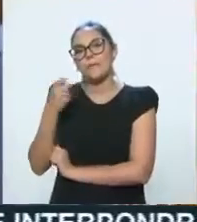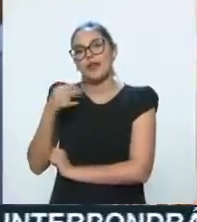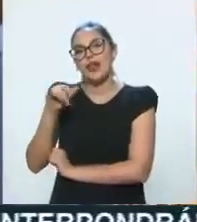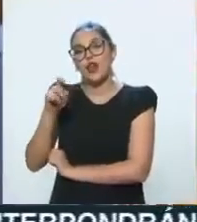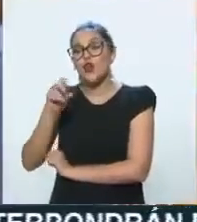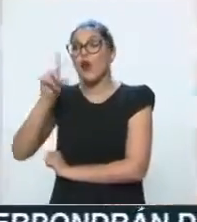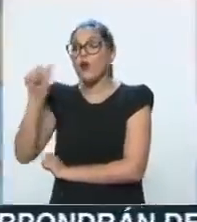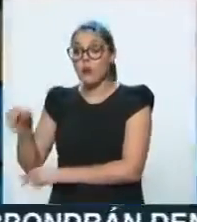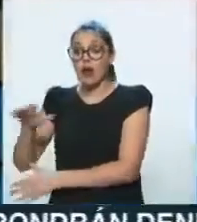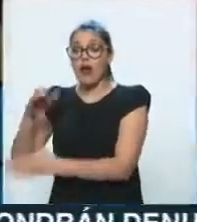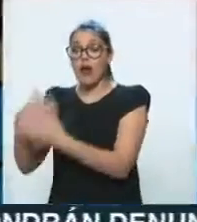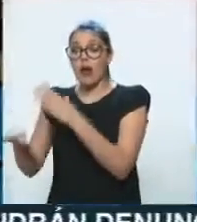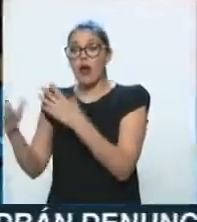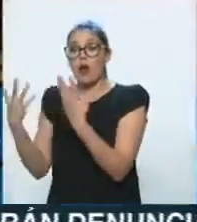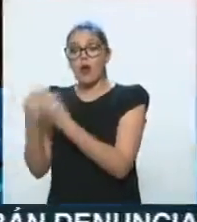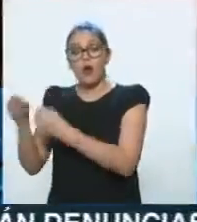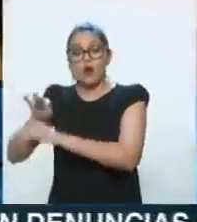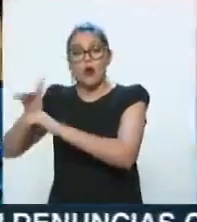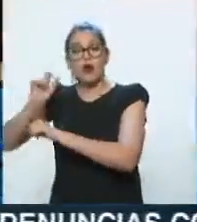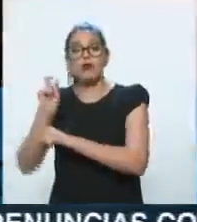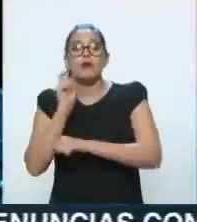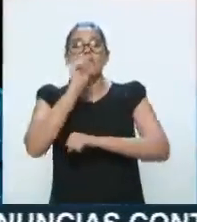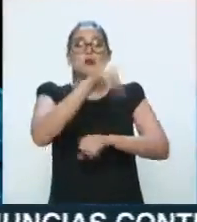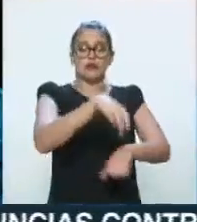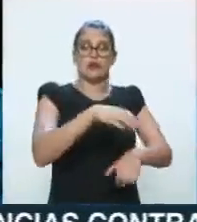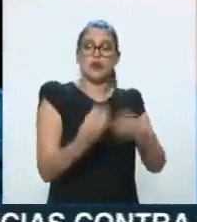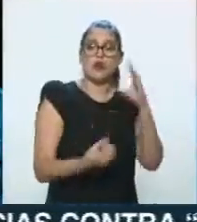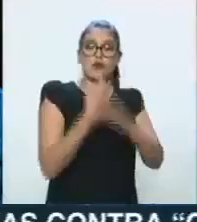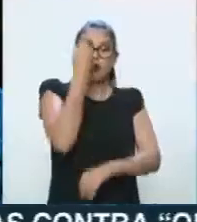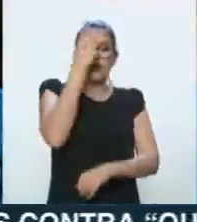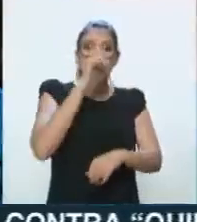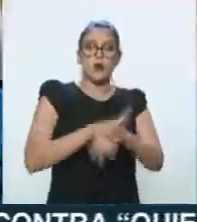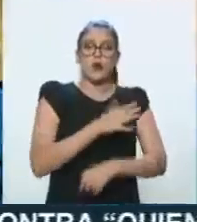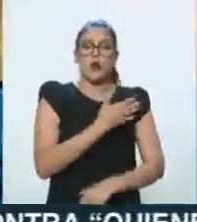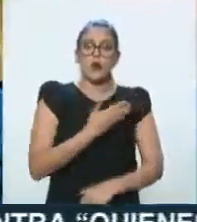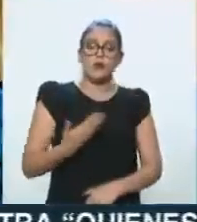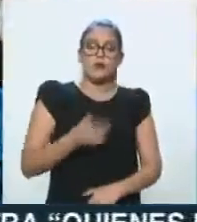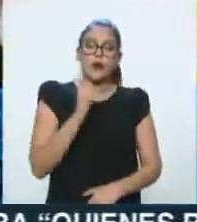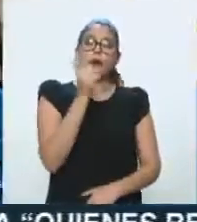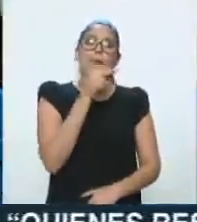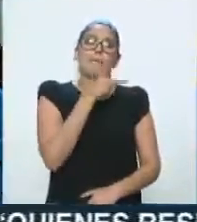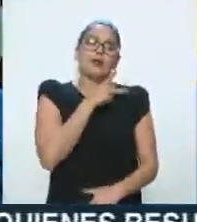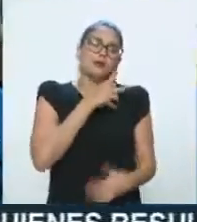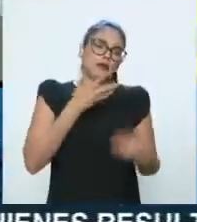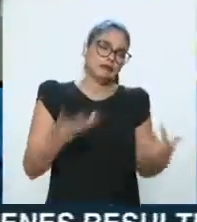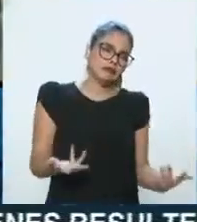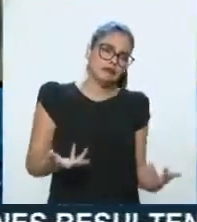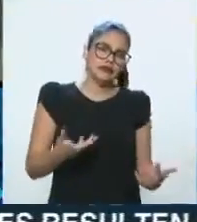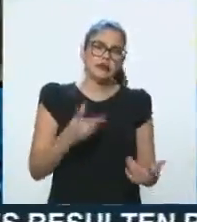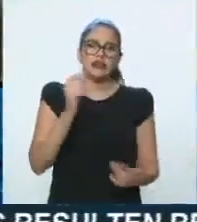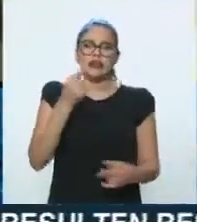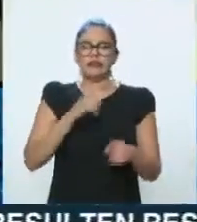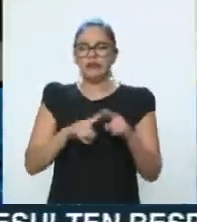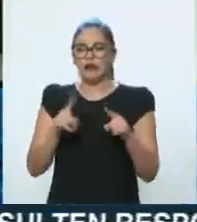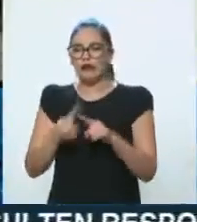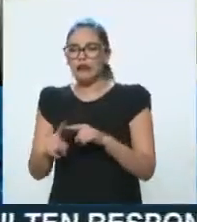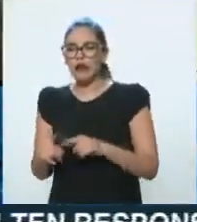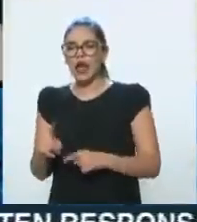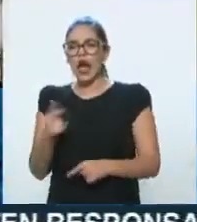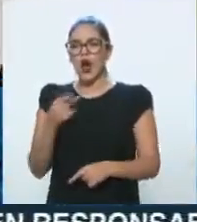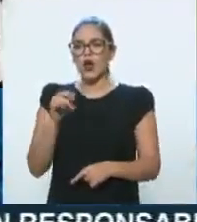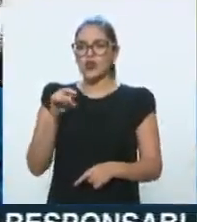pemex e instalada el asunto y todas estas compras de agronitrogenados de fertinal de